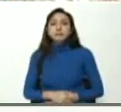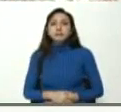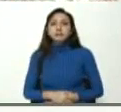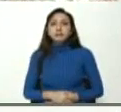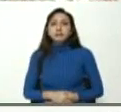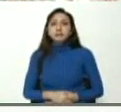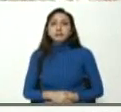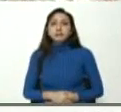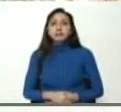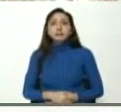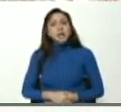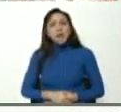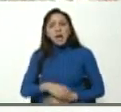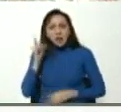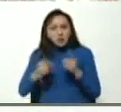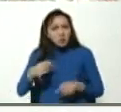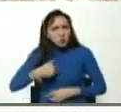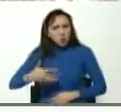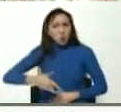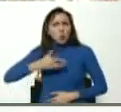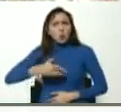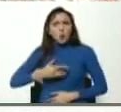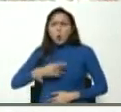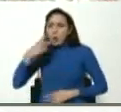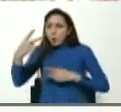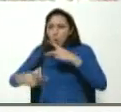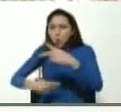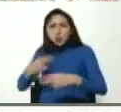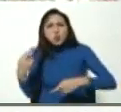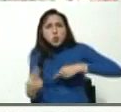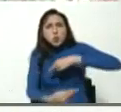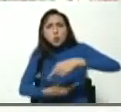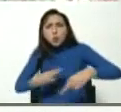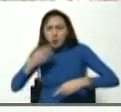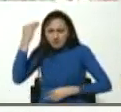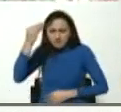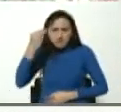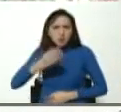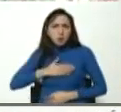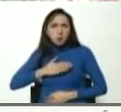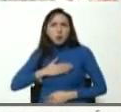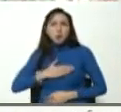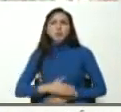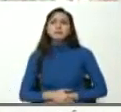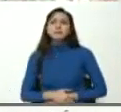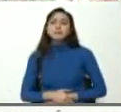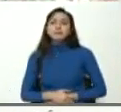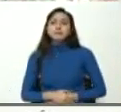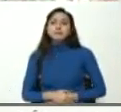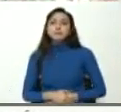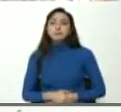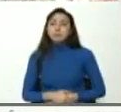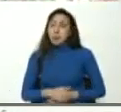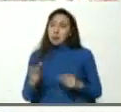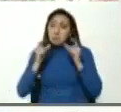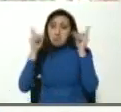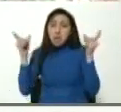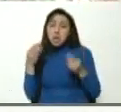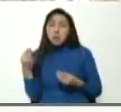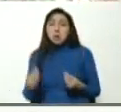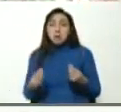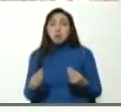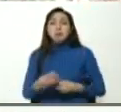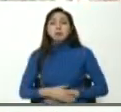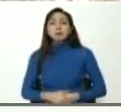a veces yo siento que este proceso revolucionario ha sido milagroso mágico